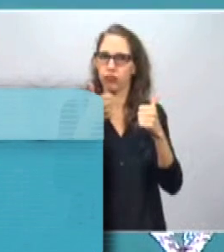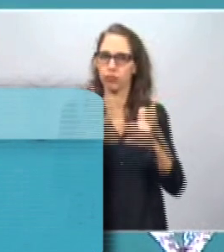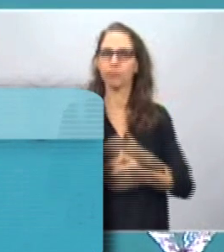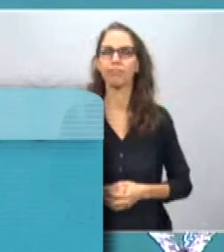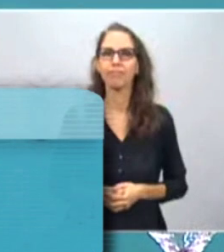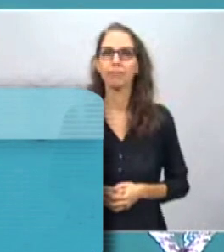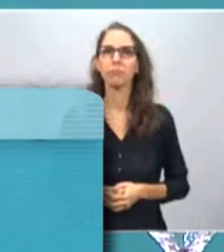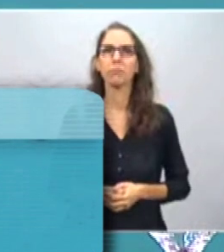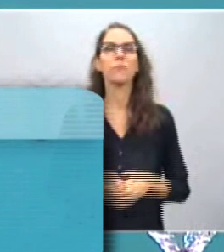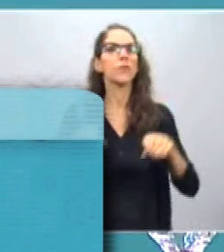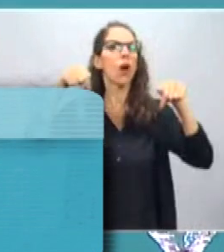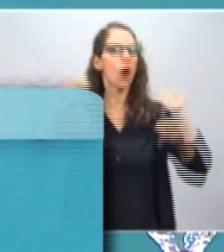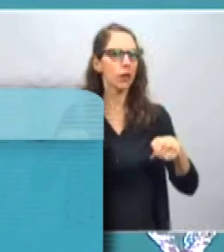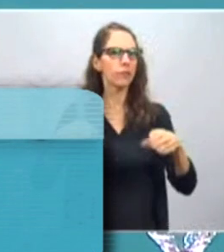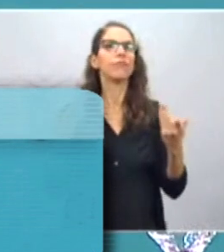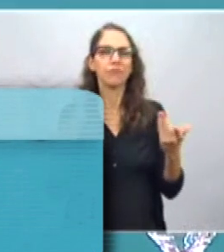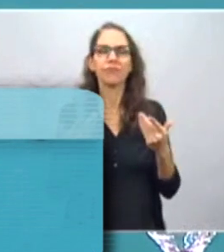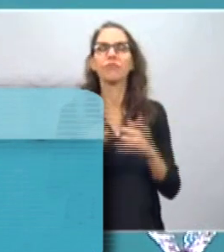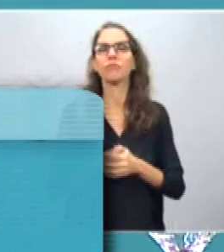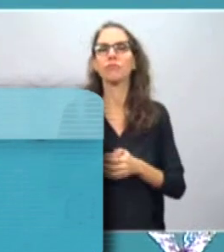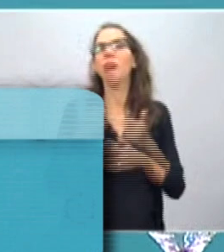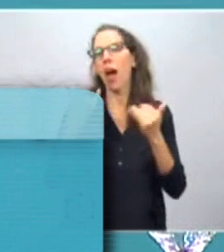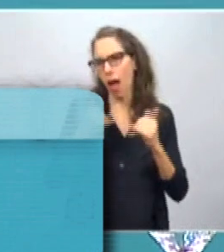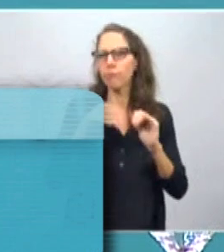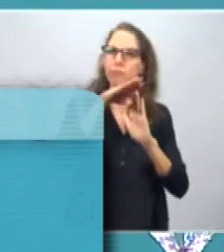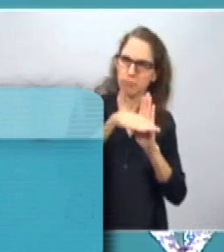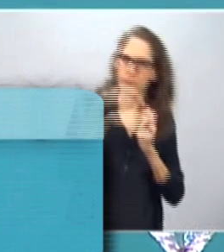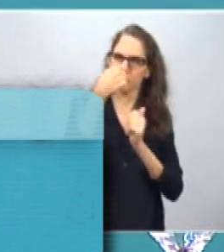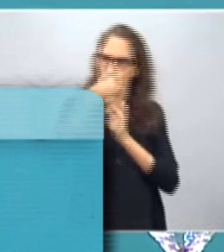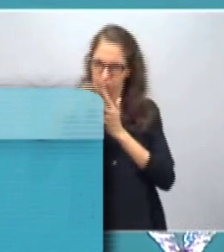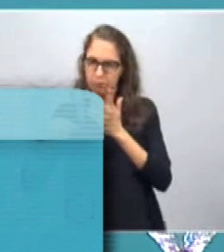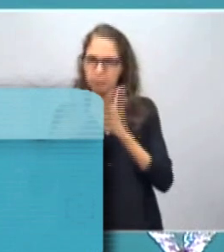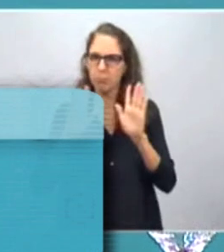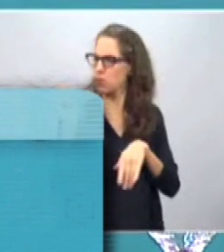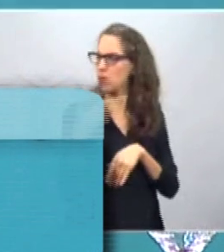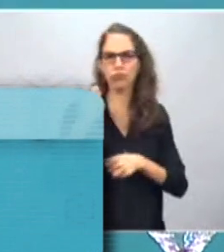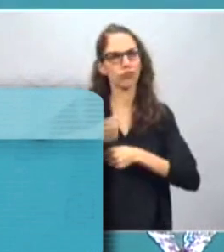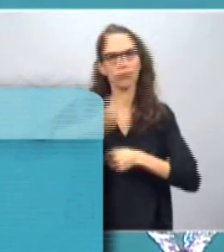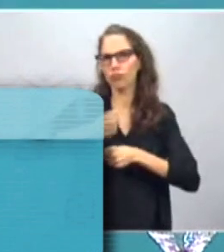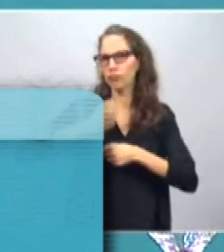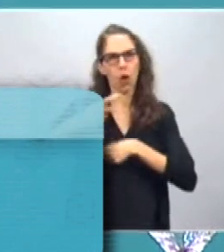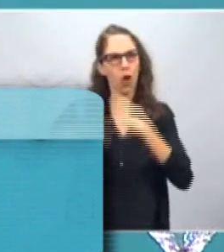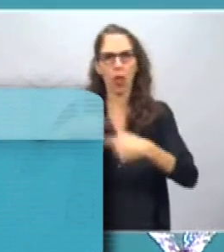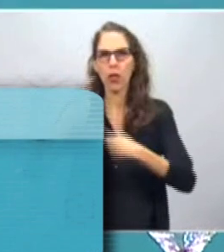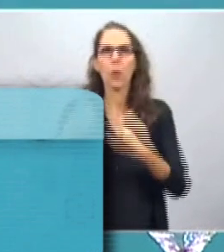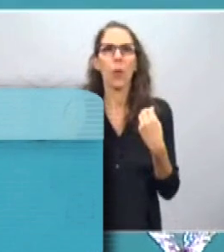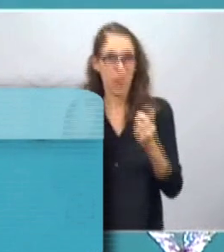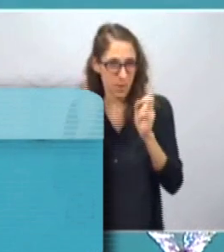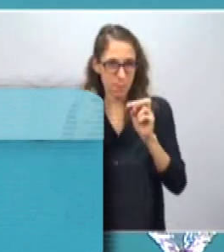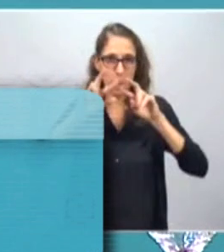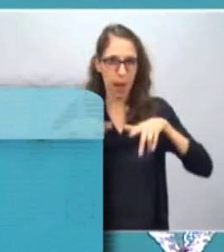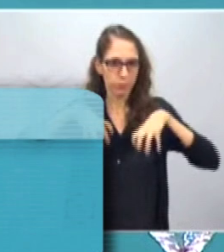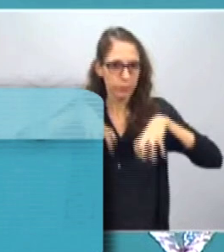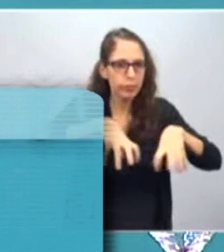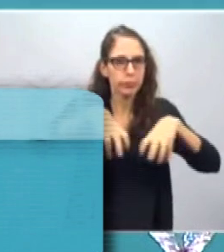Hoy, en el marco de esas tareas, de esos programas, nosotros seguimos avanzando con el programa de mercados bonaerenses.